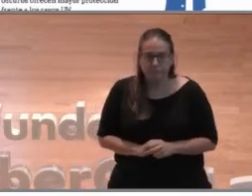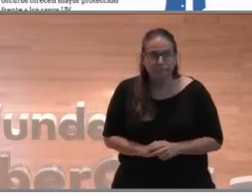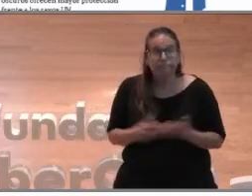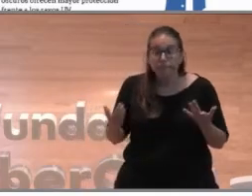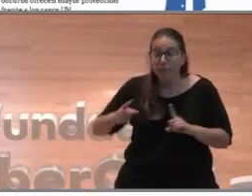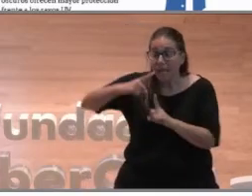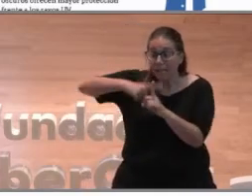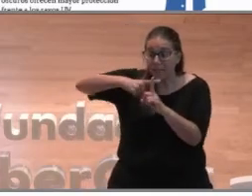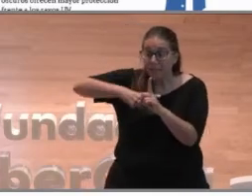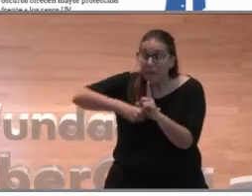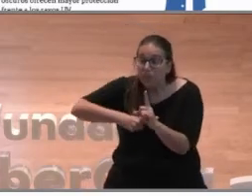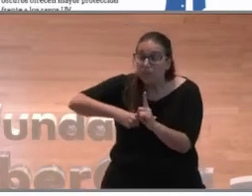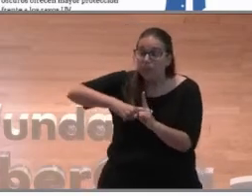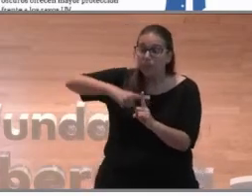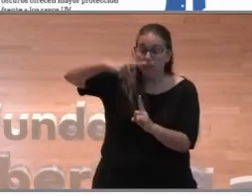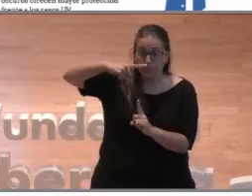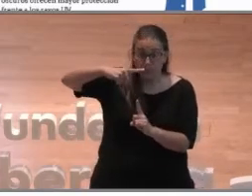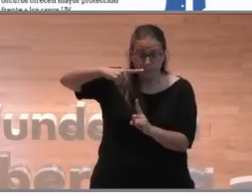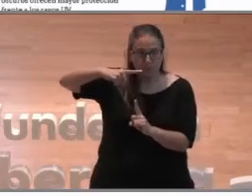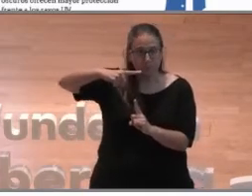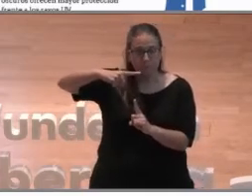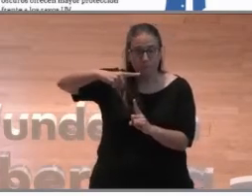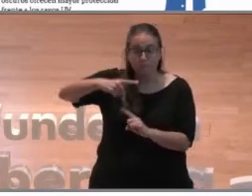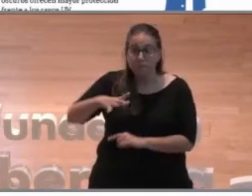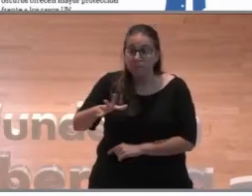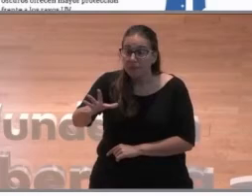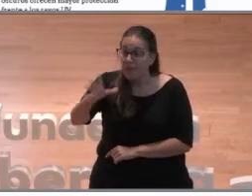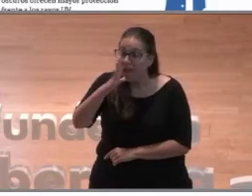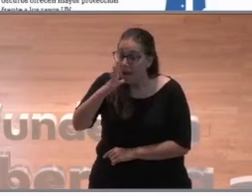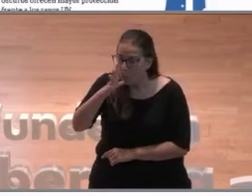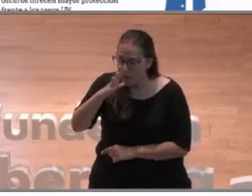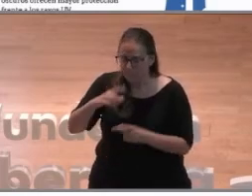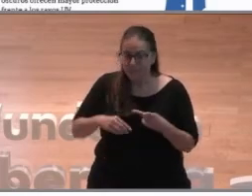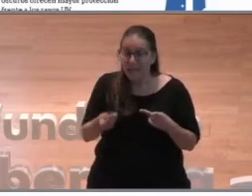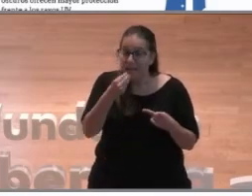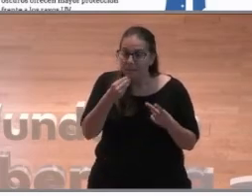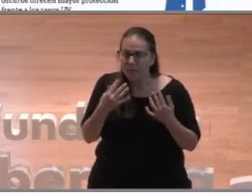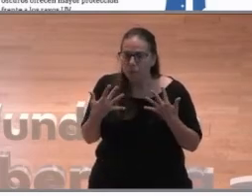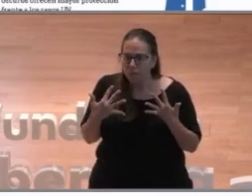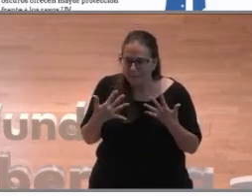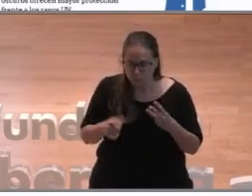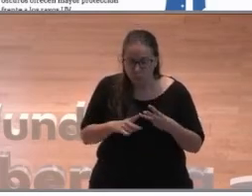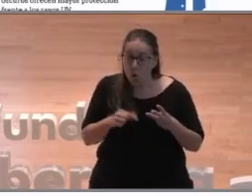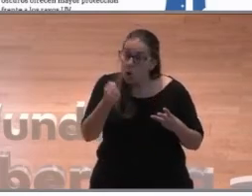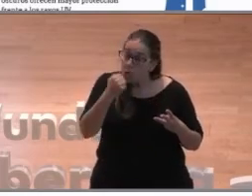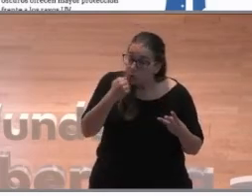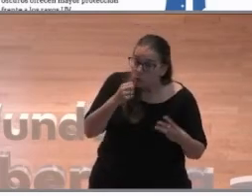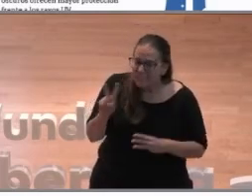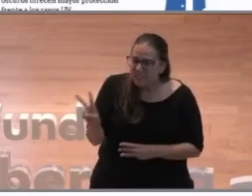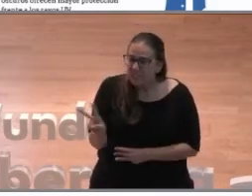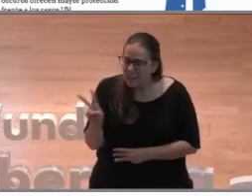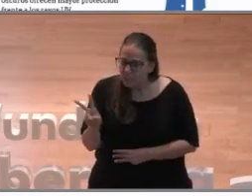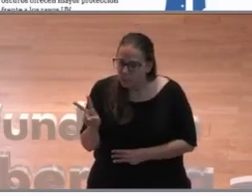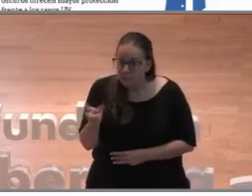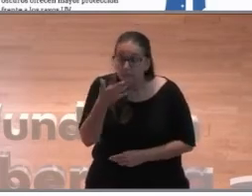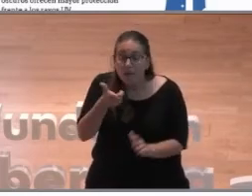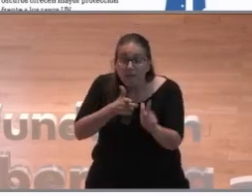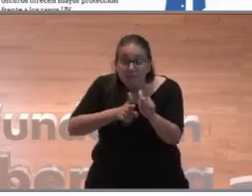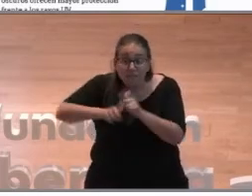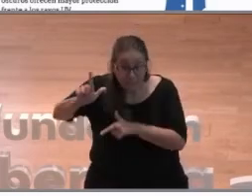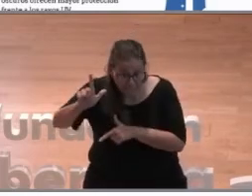altas temperaturas, beber agua, tomar alimentos frescos, frutas y verduras. Si salimos de viaje,